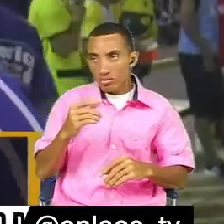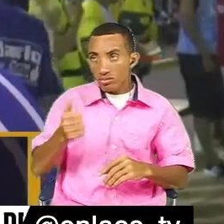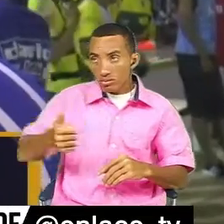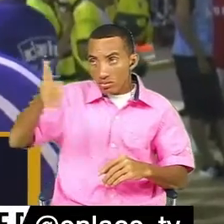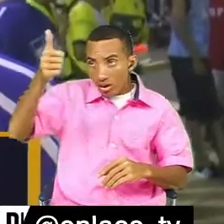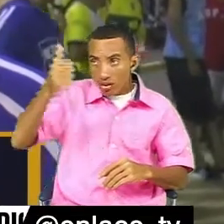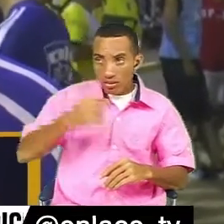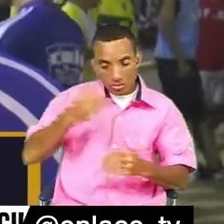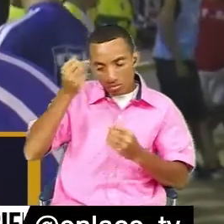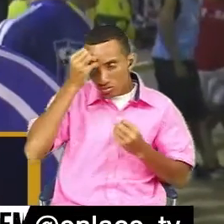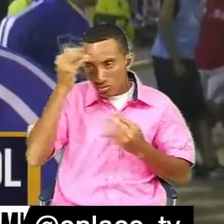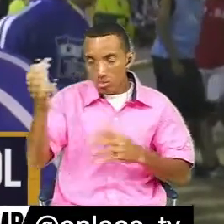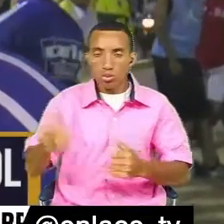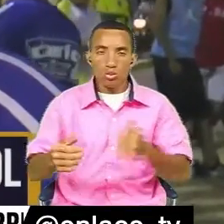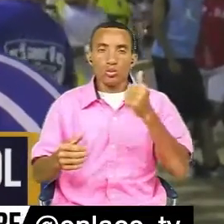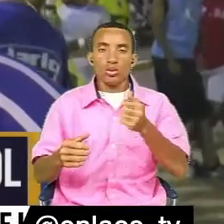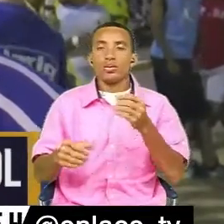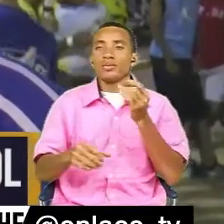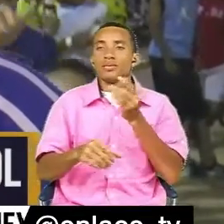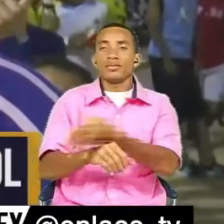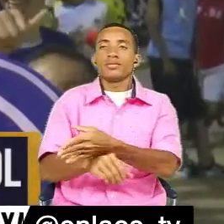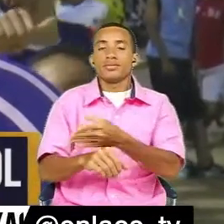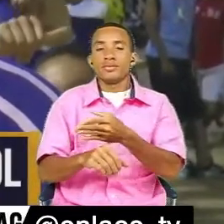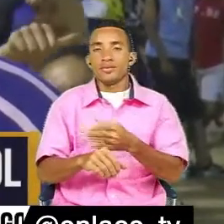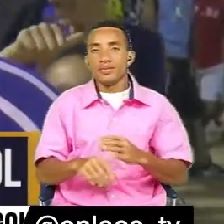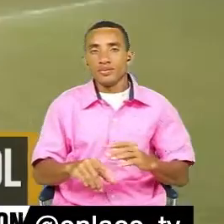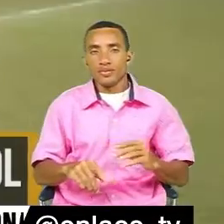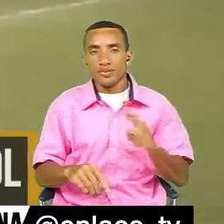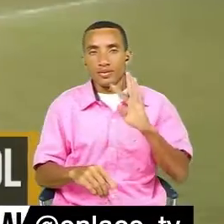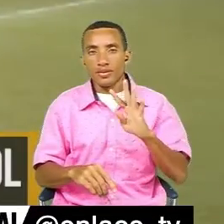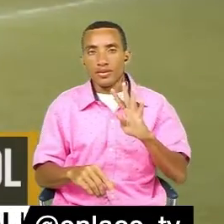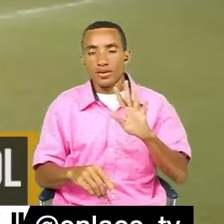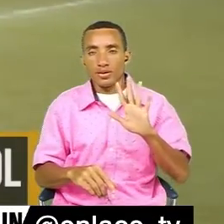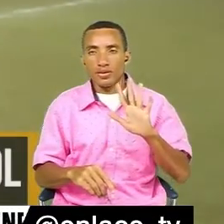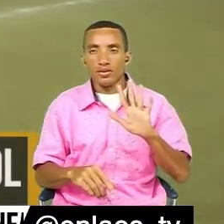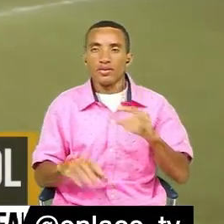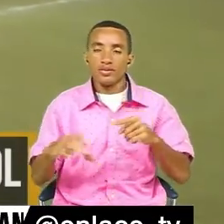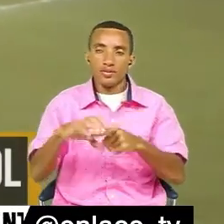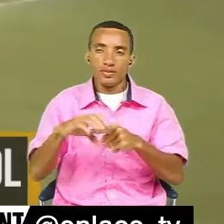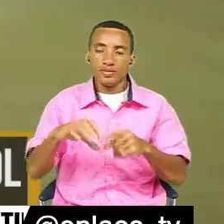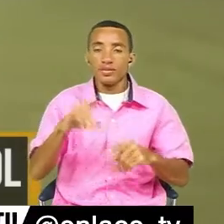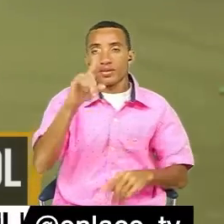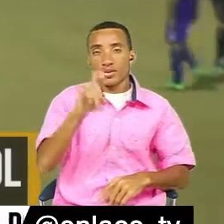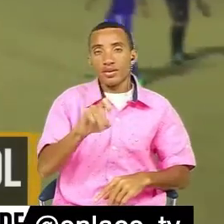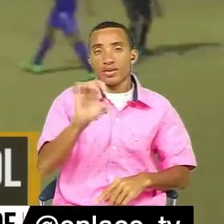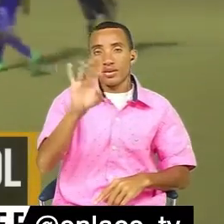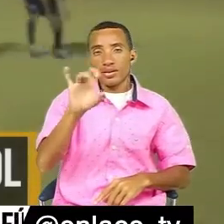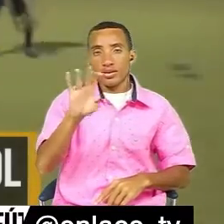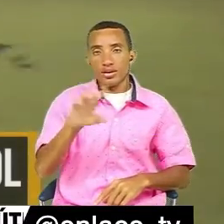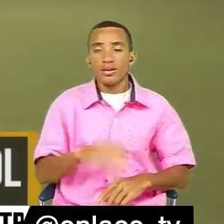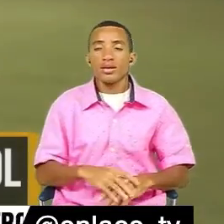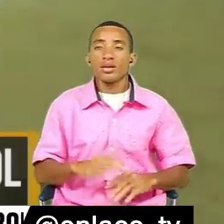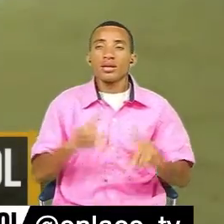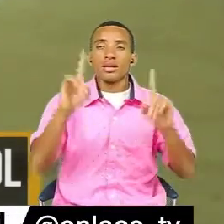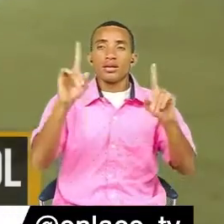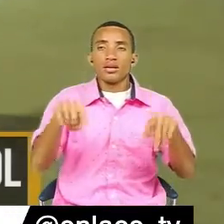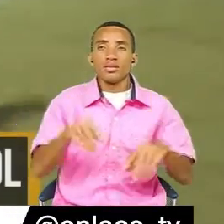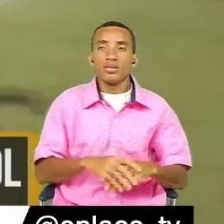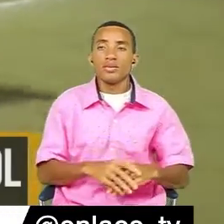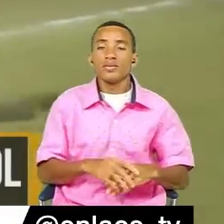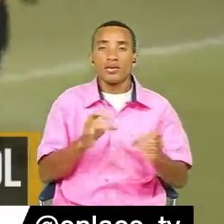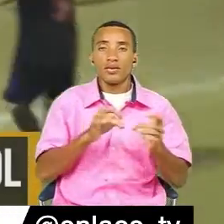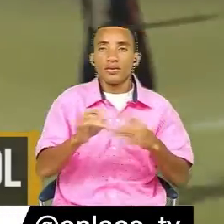partido y pudimos sacar este partido ganador. Hoy desde las 6:15 de la tarde regresan al terreno de juego por la fecha